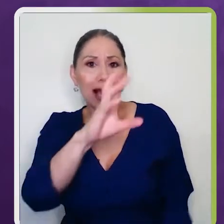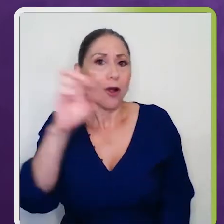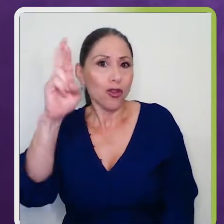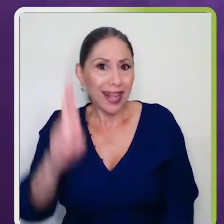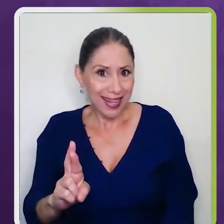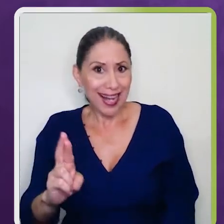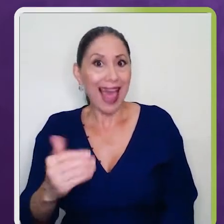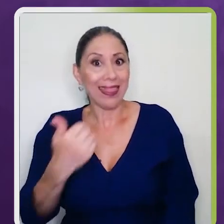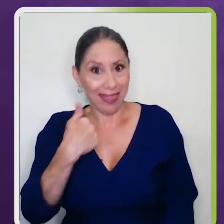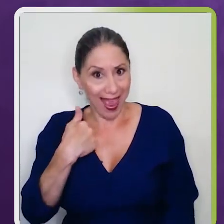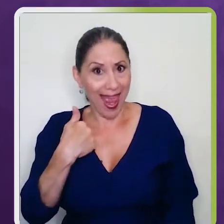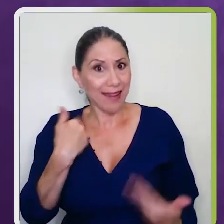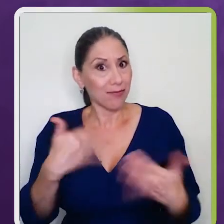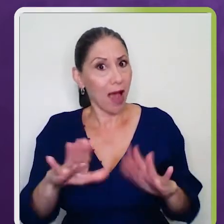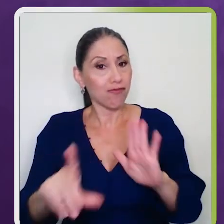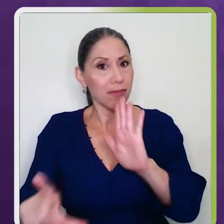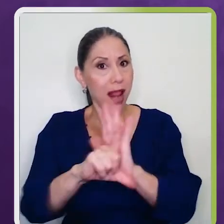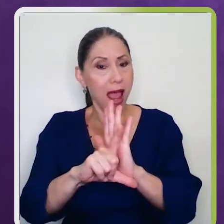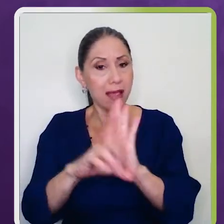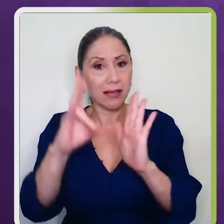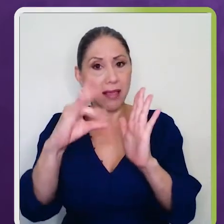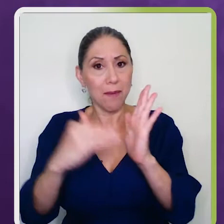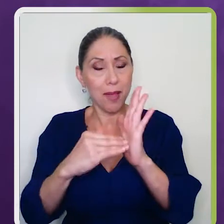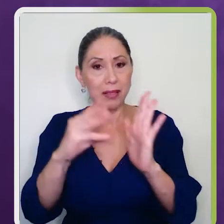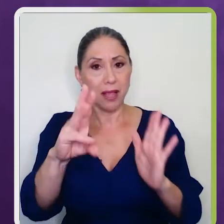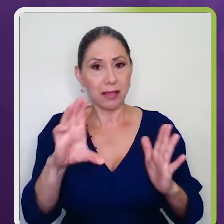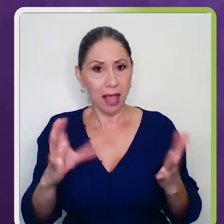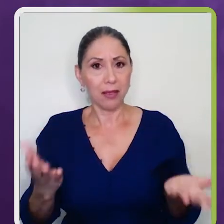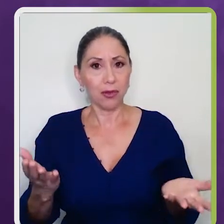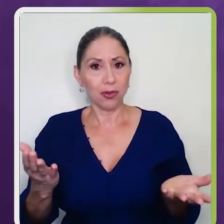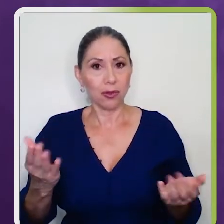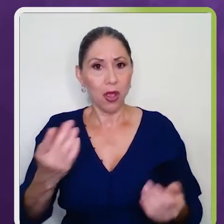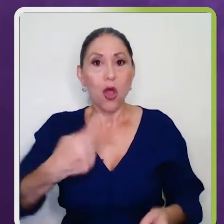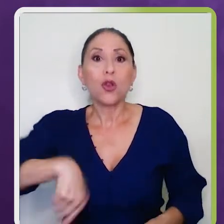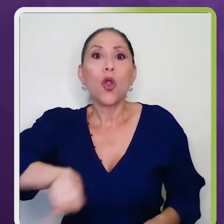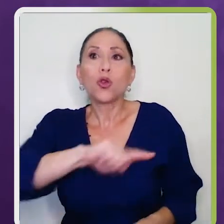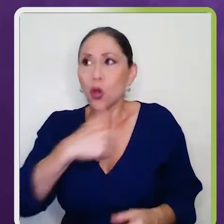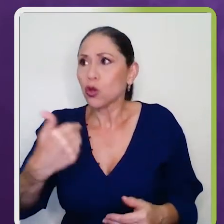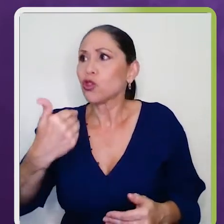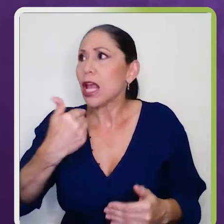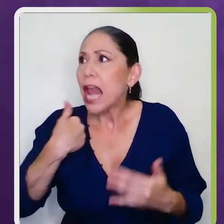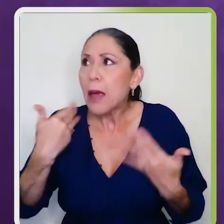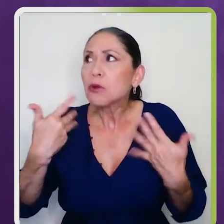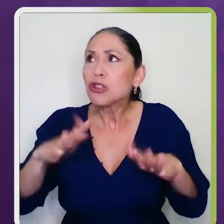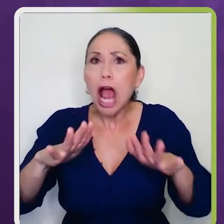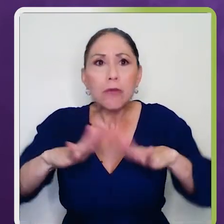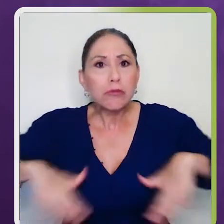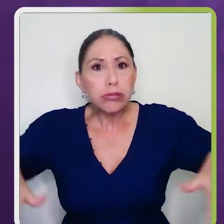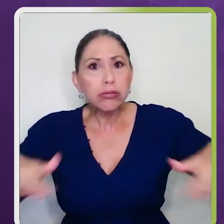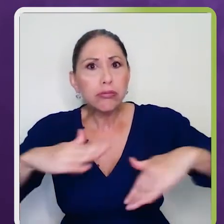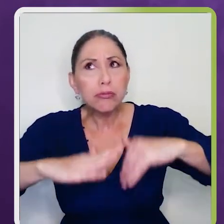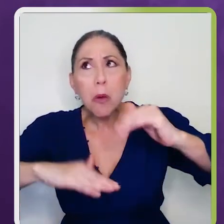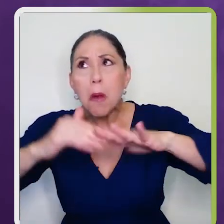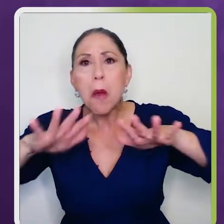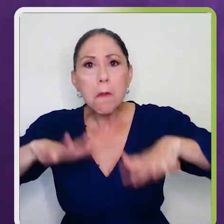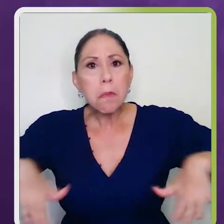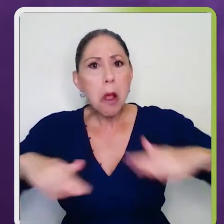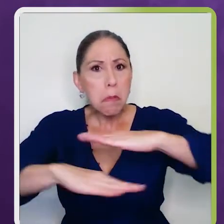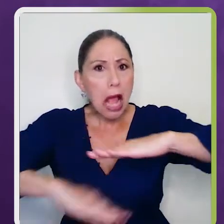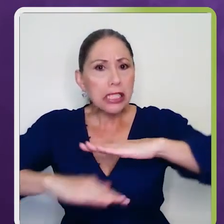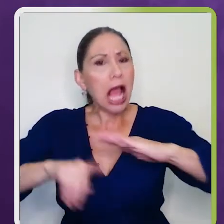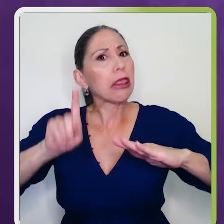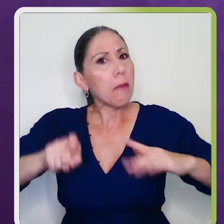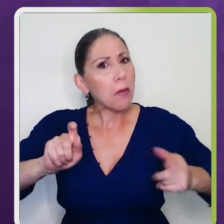Costa Rica cuenta con la ley 7600, tenemos infraestructura básica, tenemos que ir haciendo ajustes,